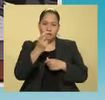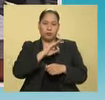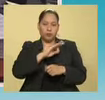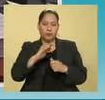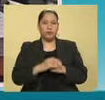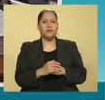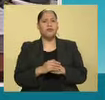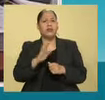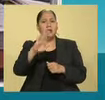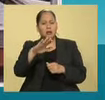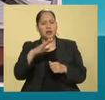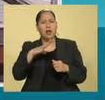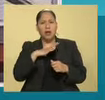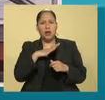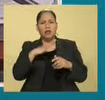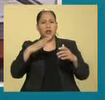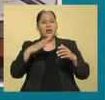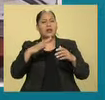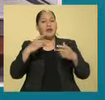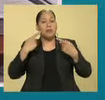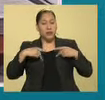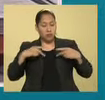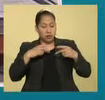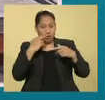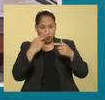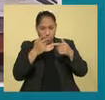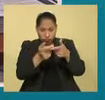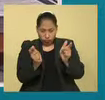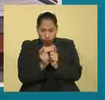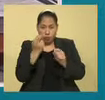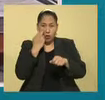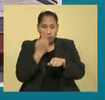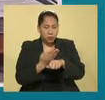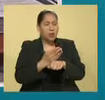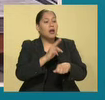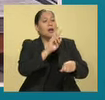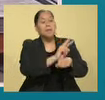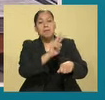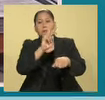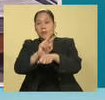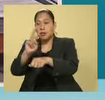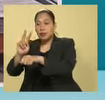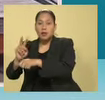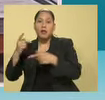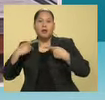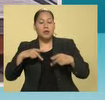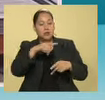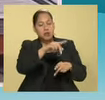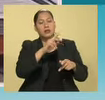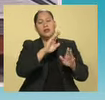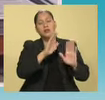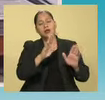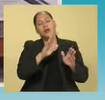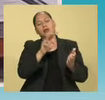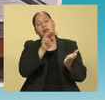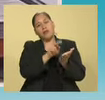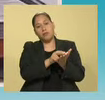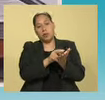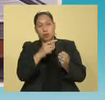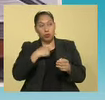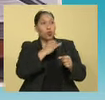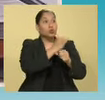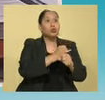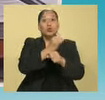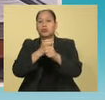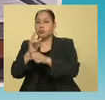algún equipo que supervise a la gente que se encuentra en esta última etapa? No nos corresponde supervisar a